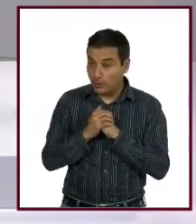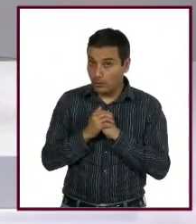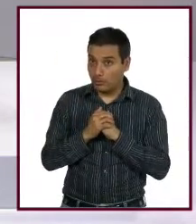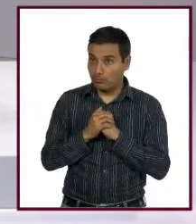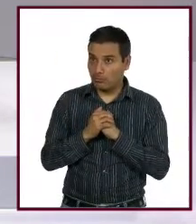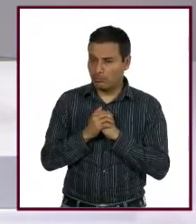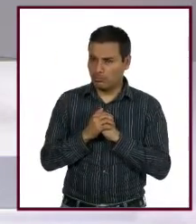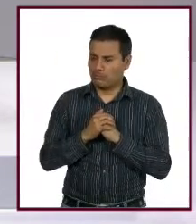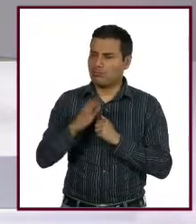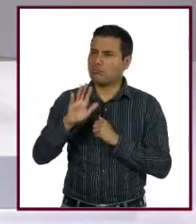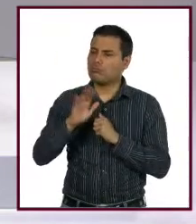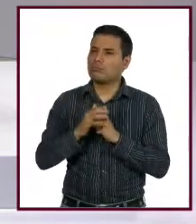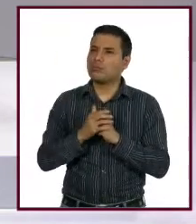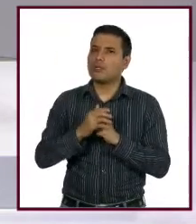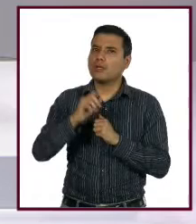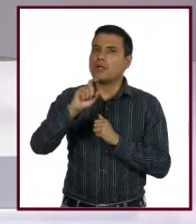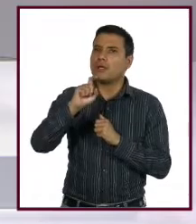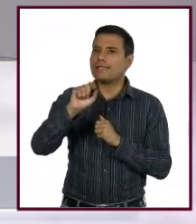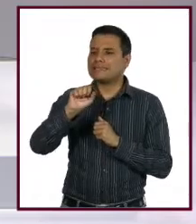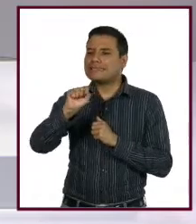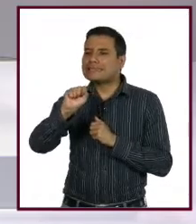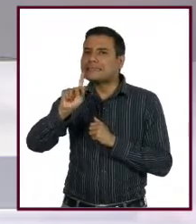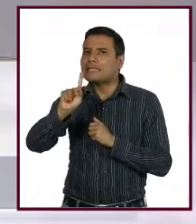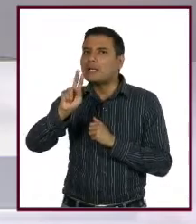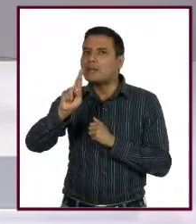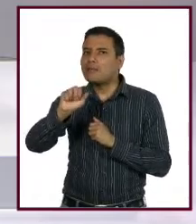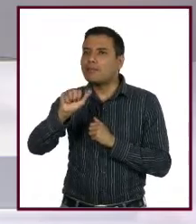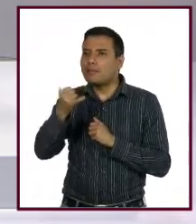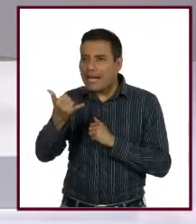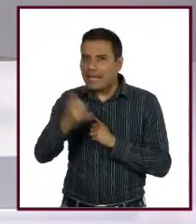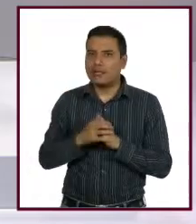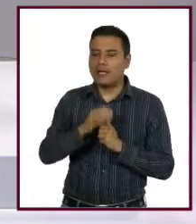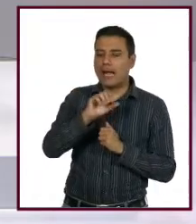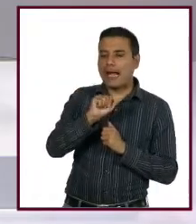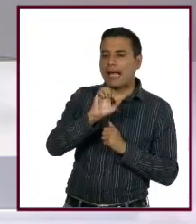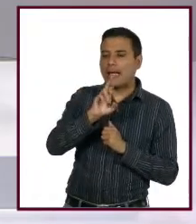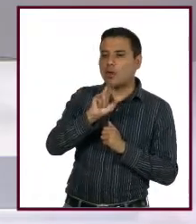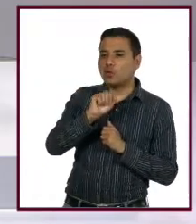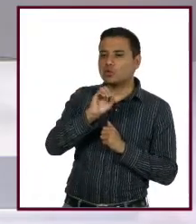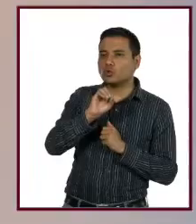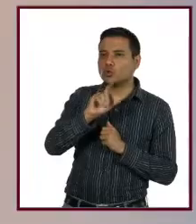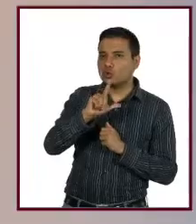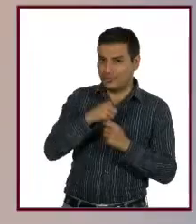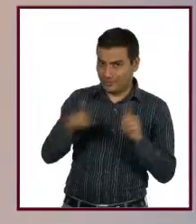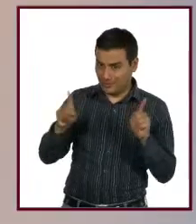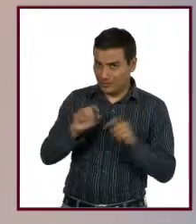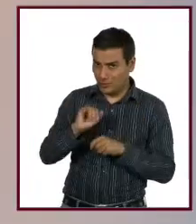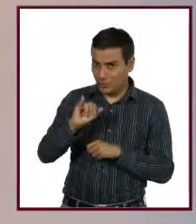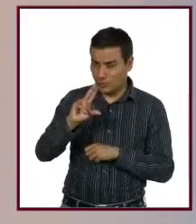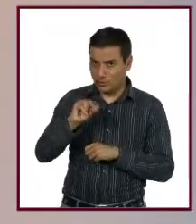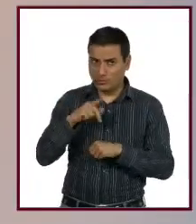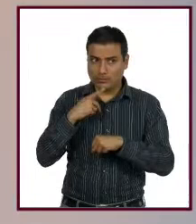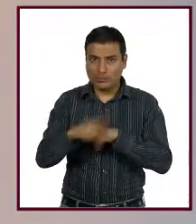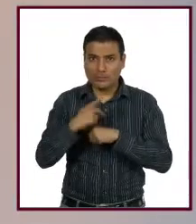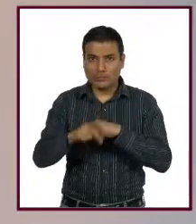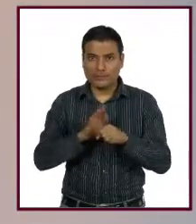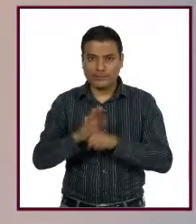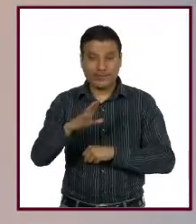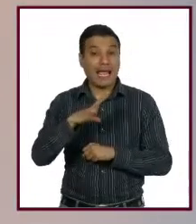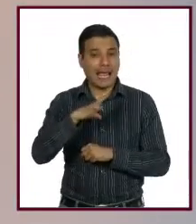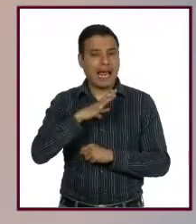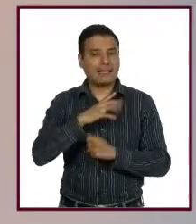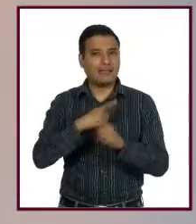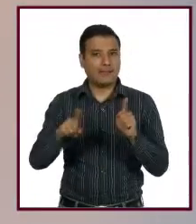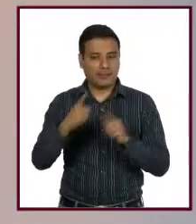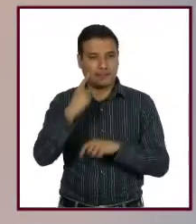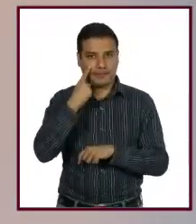son diferentes a los productos en aerosol o son iguales? Y, bueno, ¿qué riesgos hay? Claro, ahí hay alguna diferencia. No